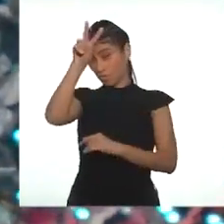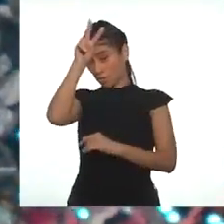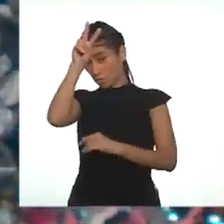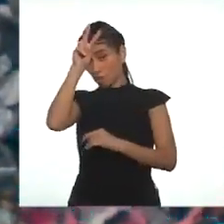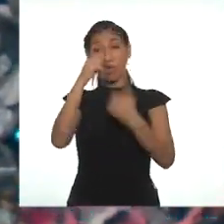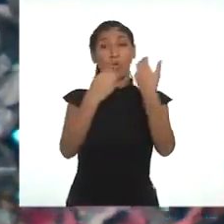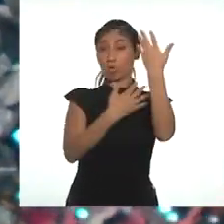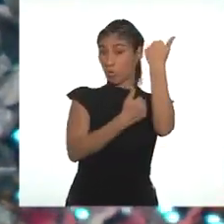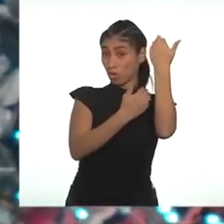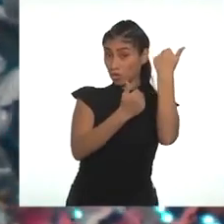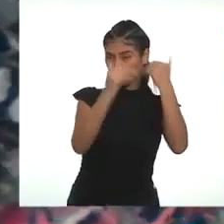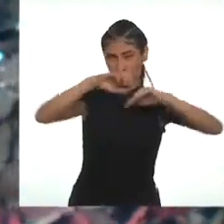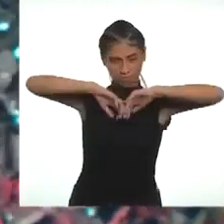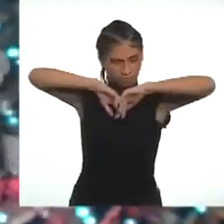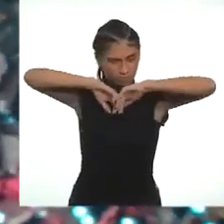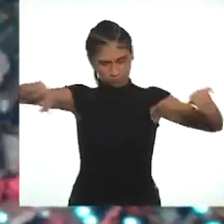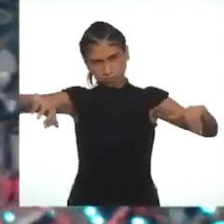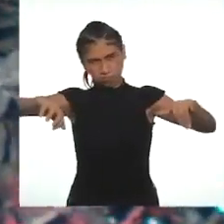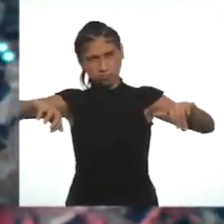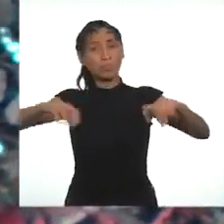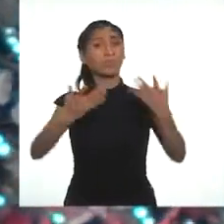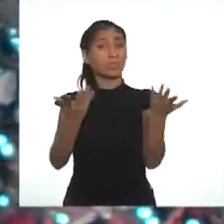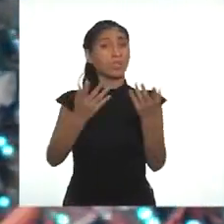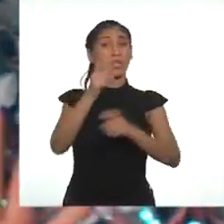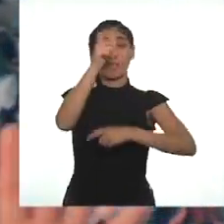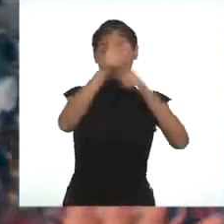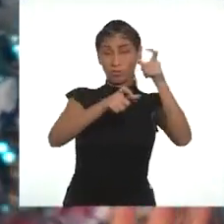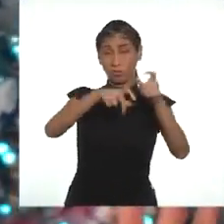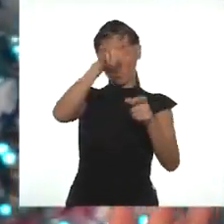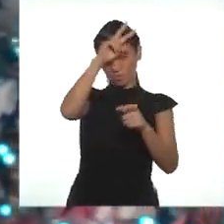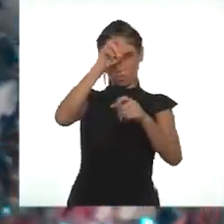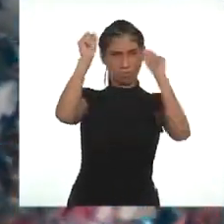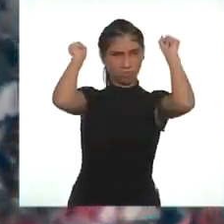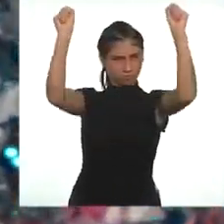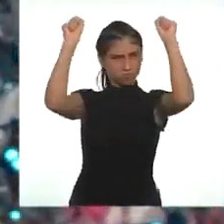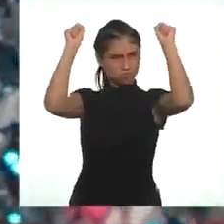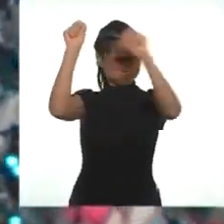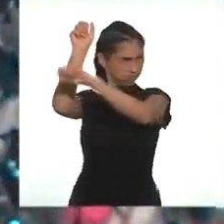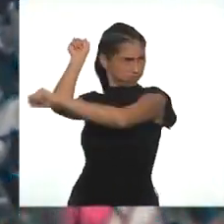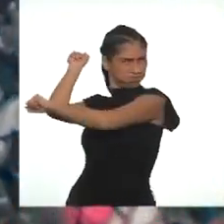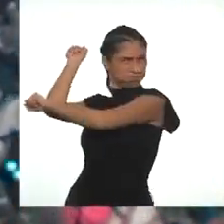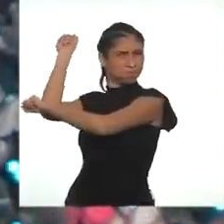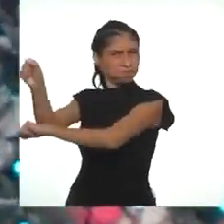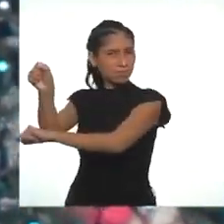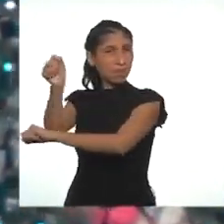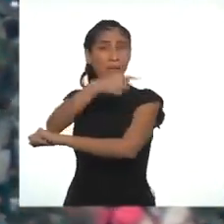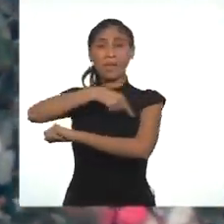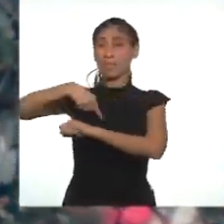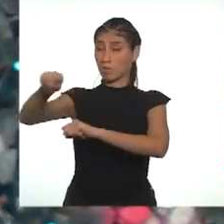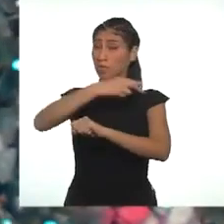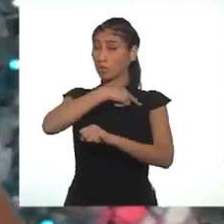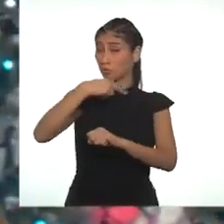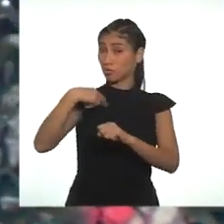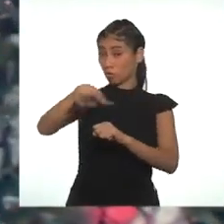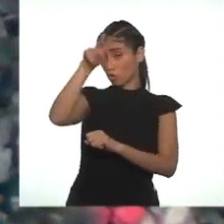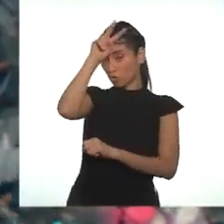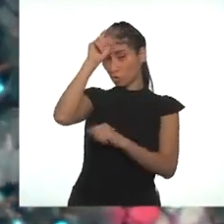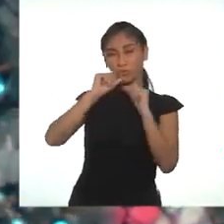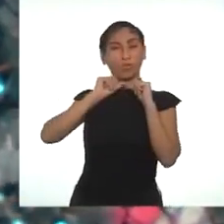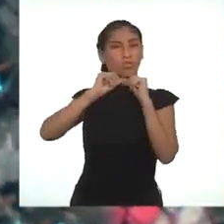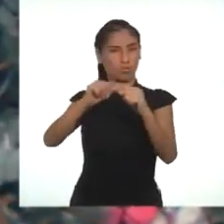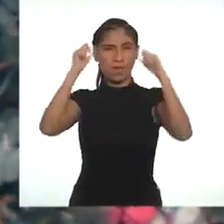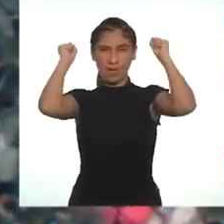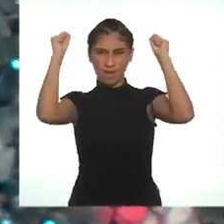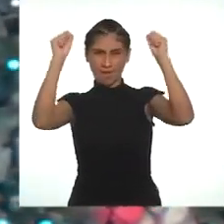con España. Los criollos asumieron las riendas del país y fue un nuevo paso para seguir buscando el bienestar